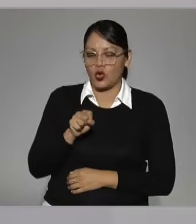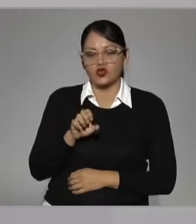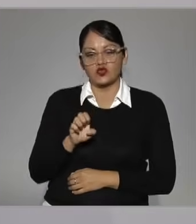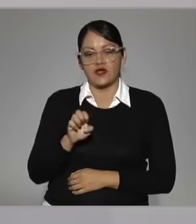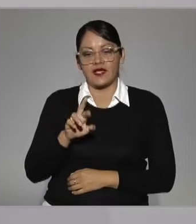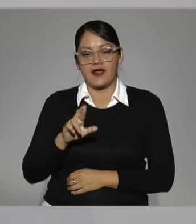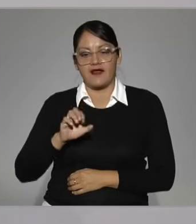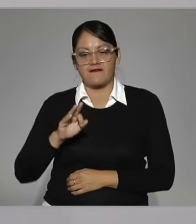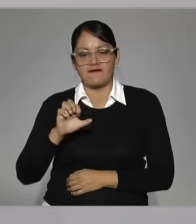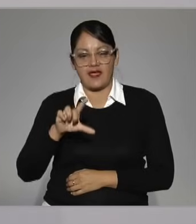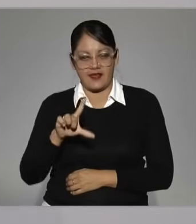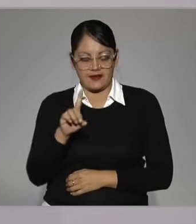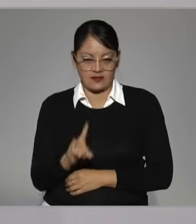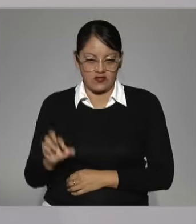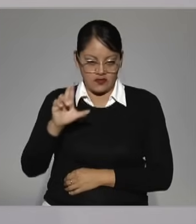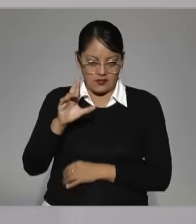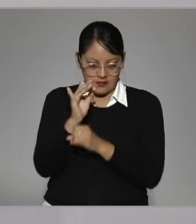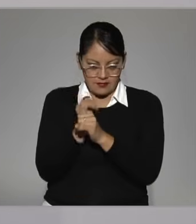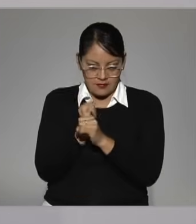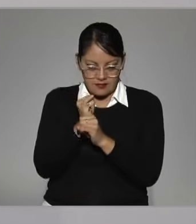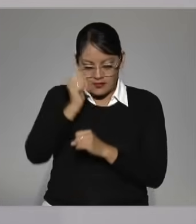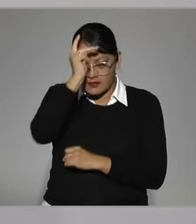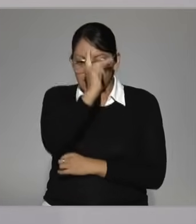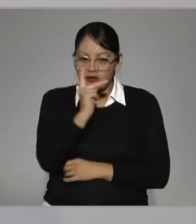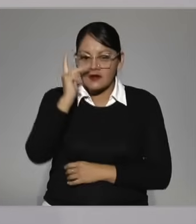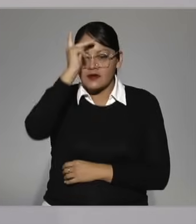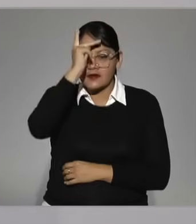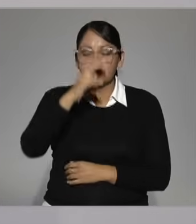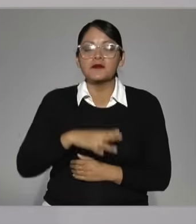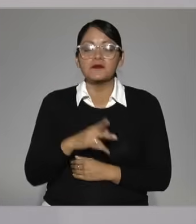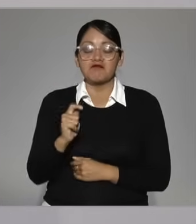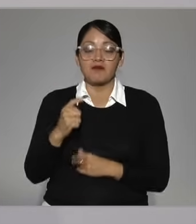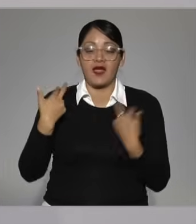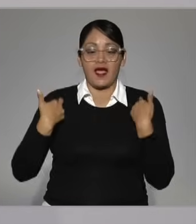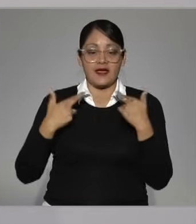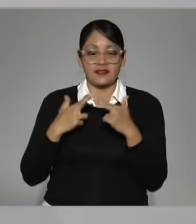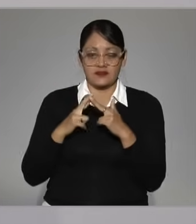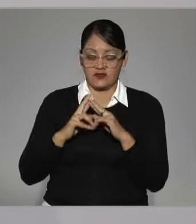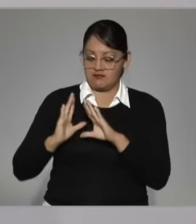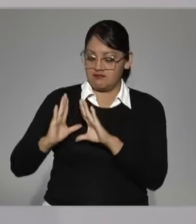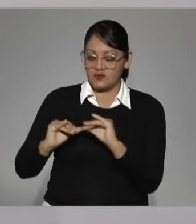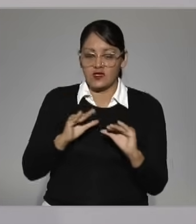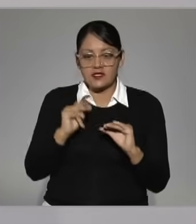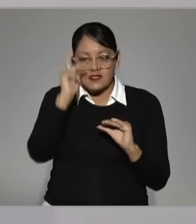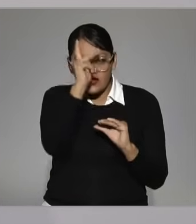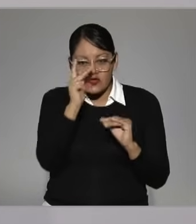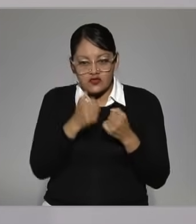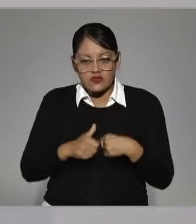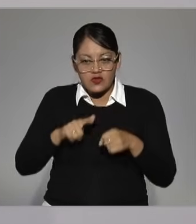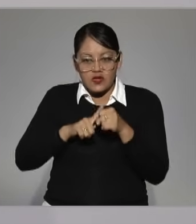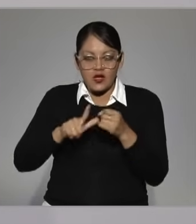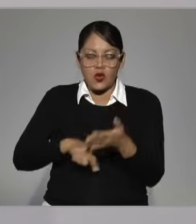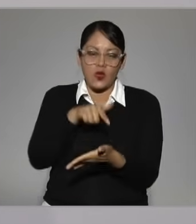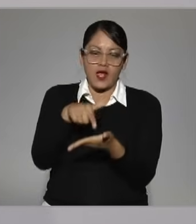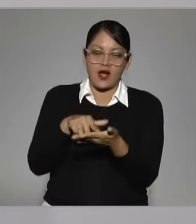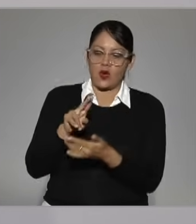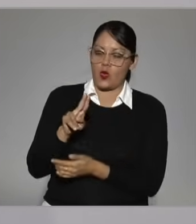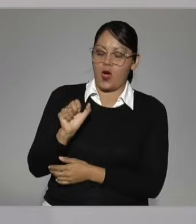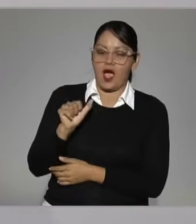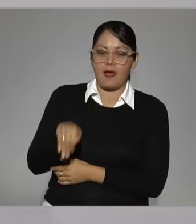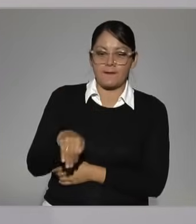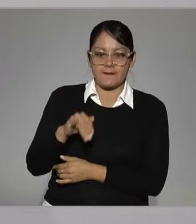Tinoco Amador. Él es doctor en investigación psicológica, profesor de Psicología Social en UAM